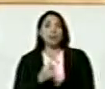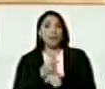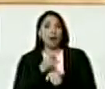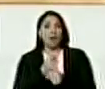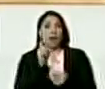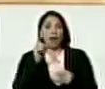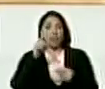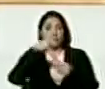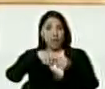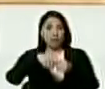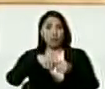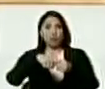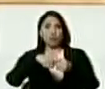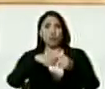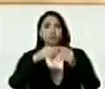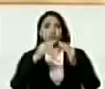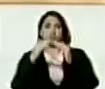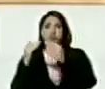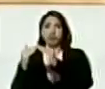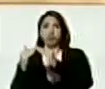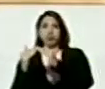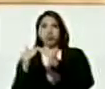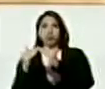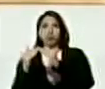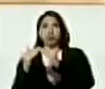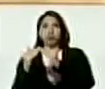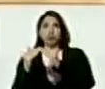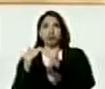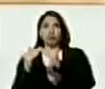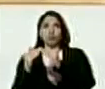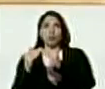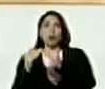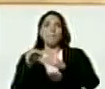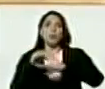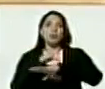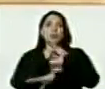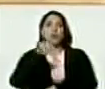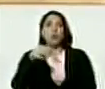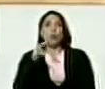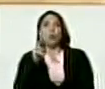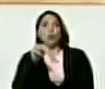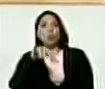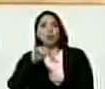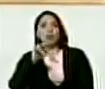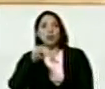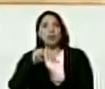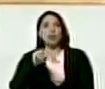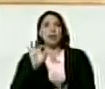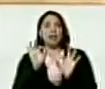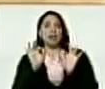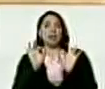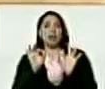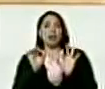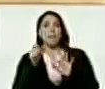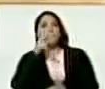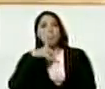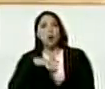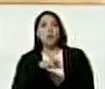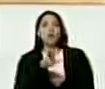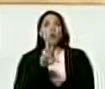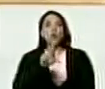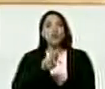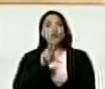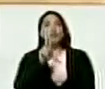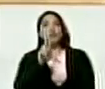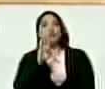convento Las Hermanitas Descalzas, en el municipio de Junín, específicamente en la población de Rubio.